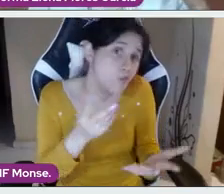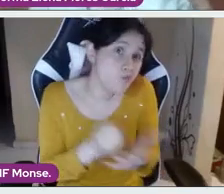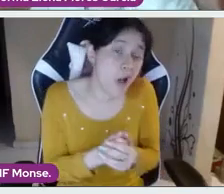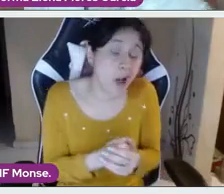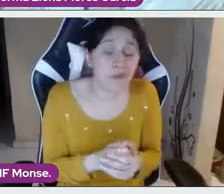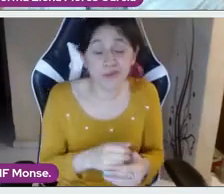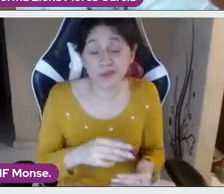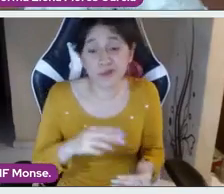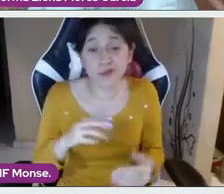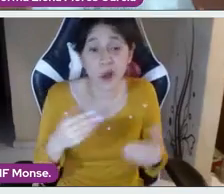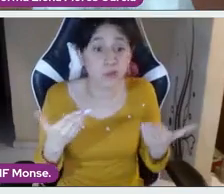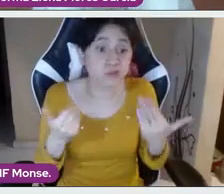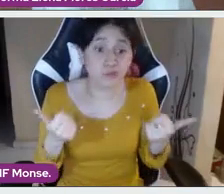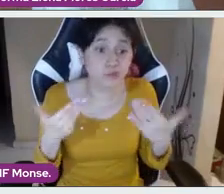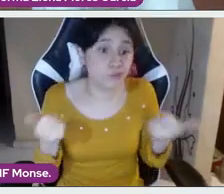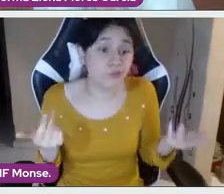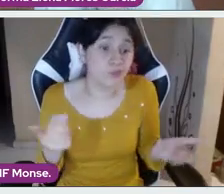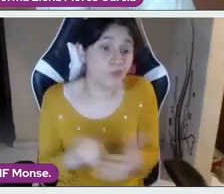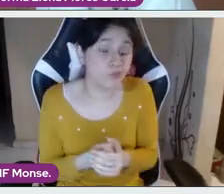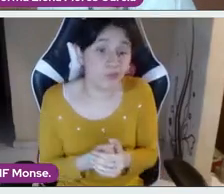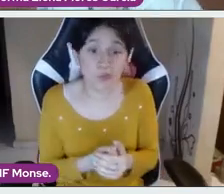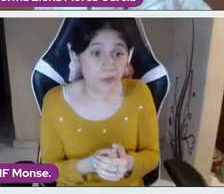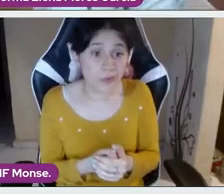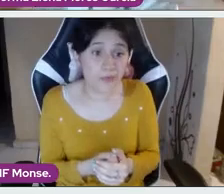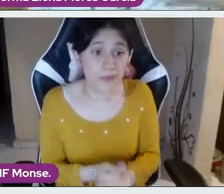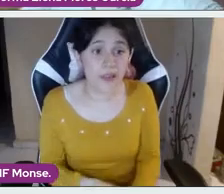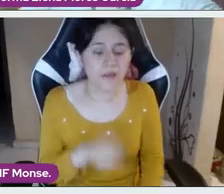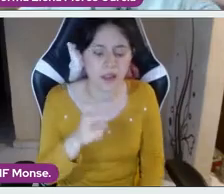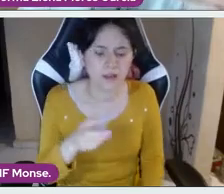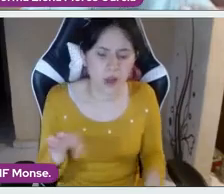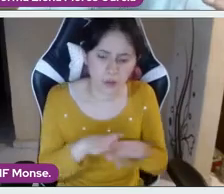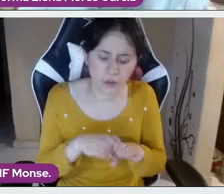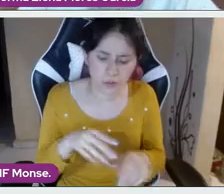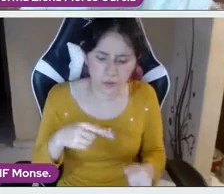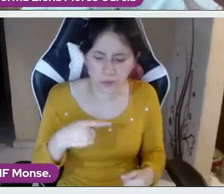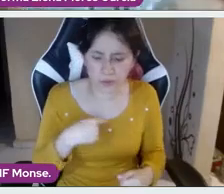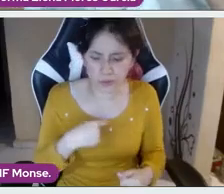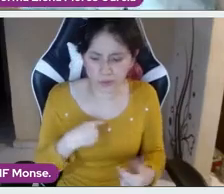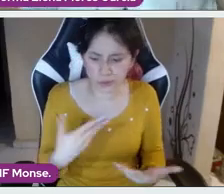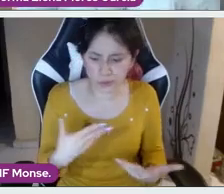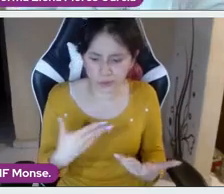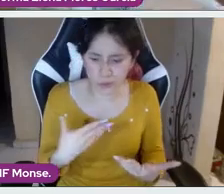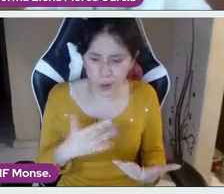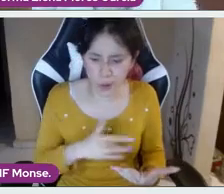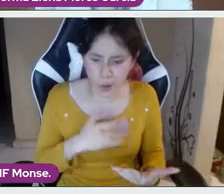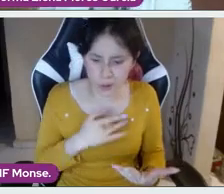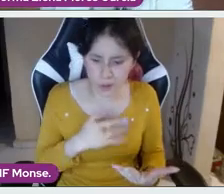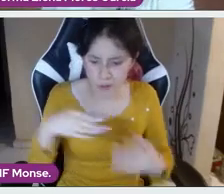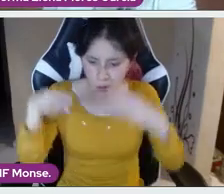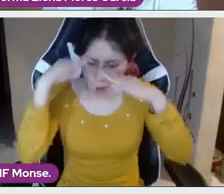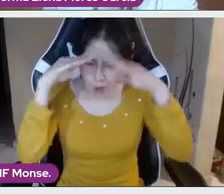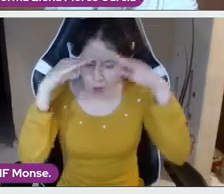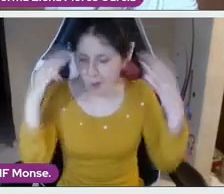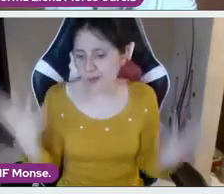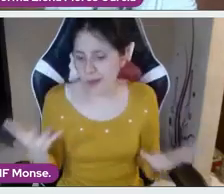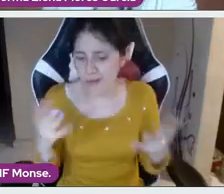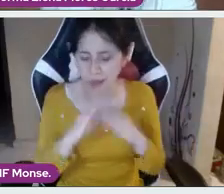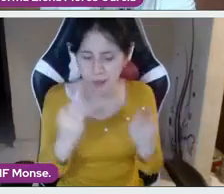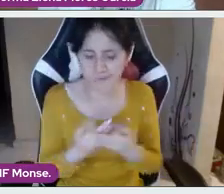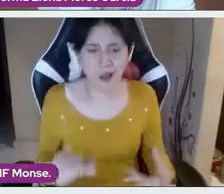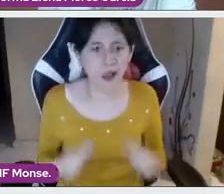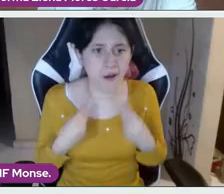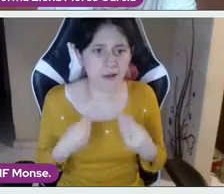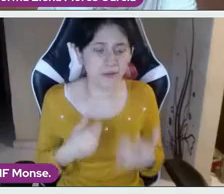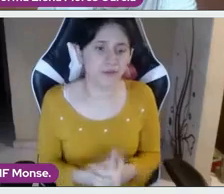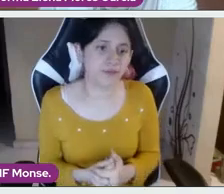fue, qué tanto impactó en mi vida y vamos a atenderlo para, ¿no?, tener esta recuperación